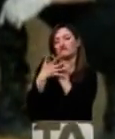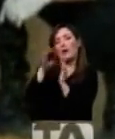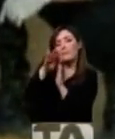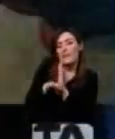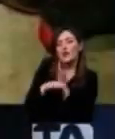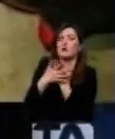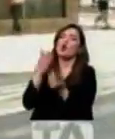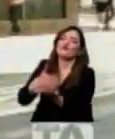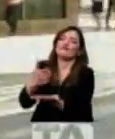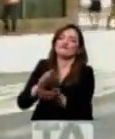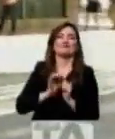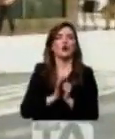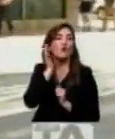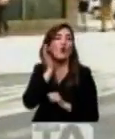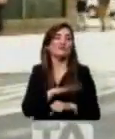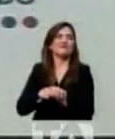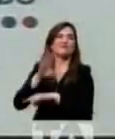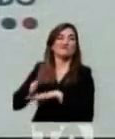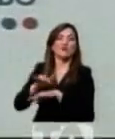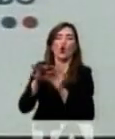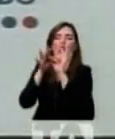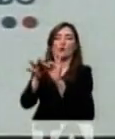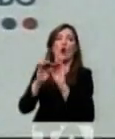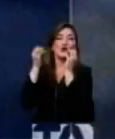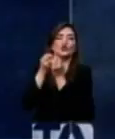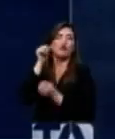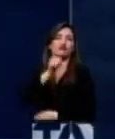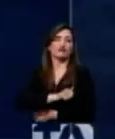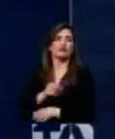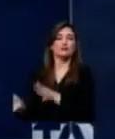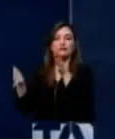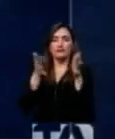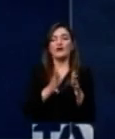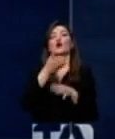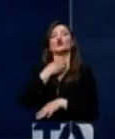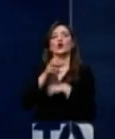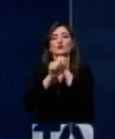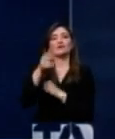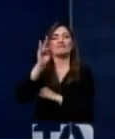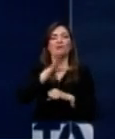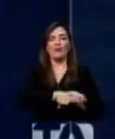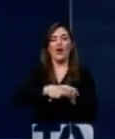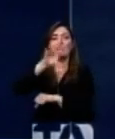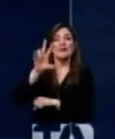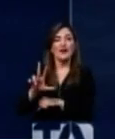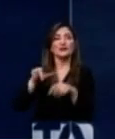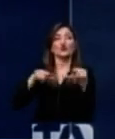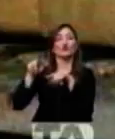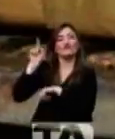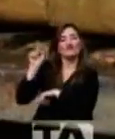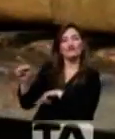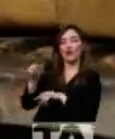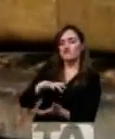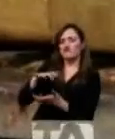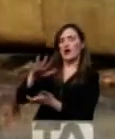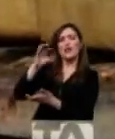suspender la prisión ahora ella está detenida acusada de colaborar con la organización agosto del 2017 tres detenidos en colinas de la alborada 500